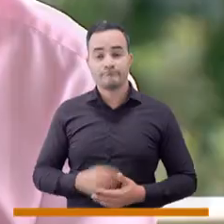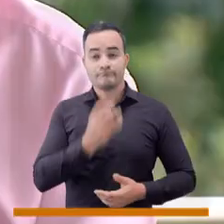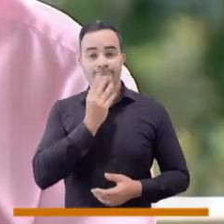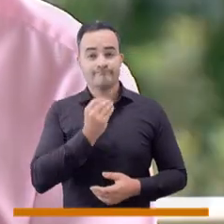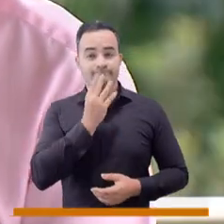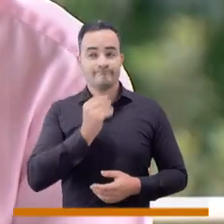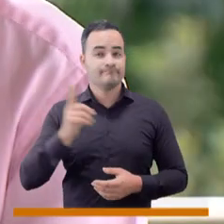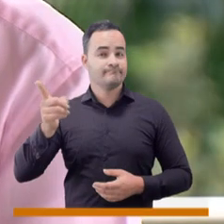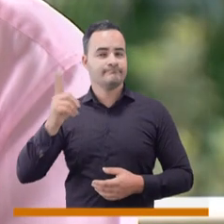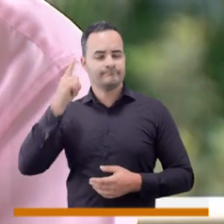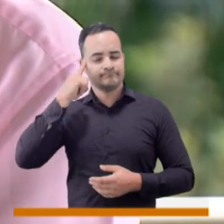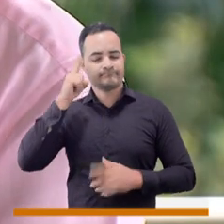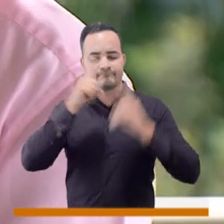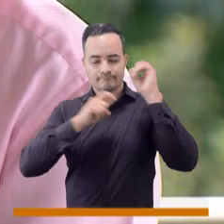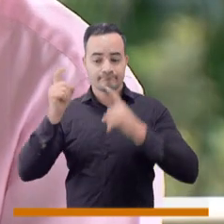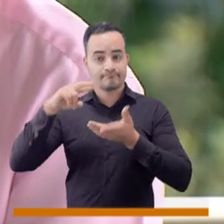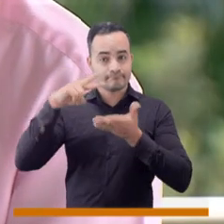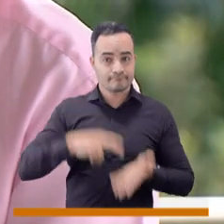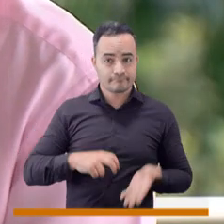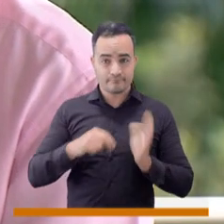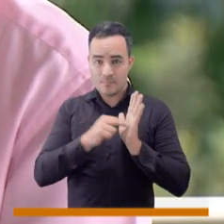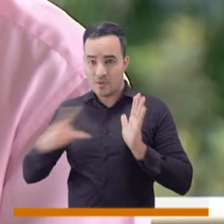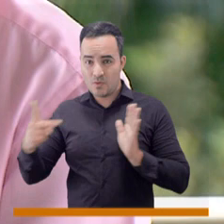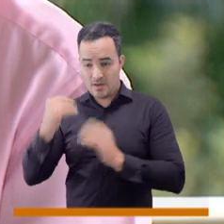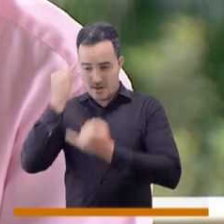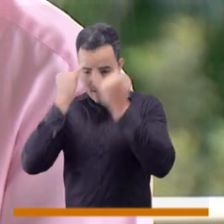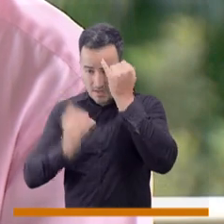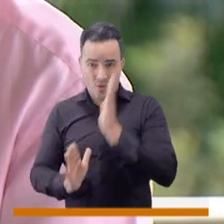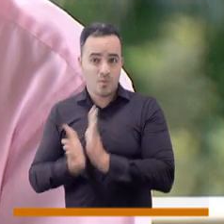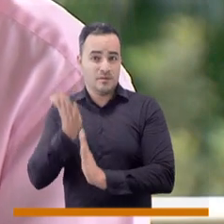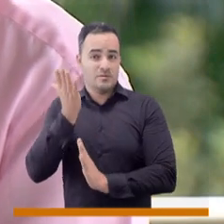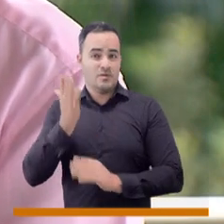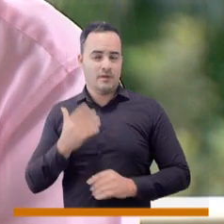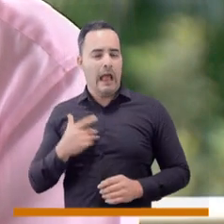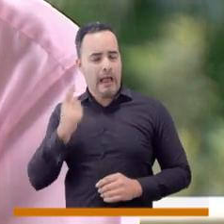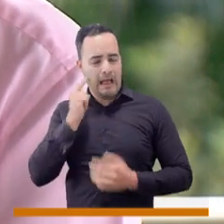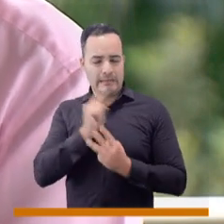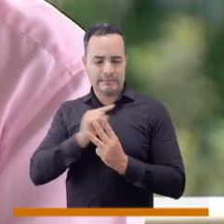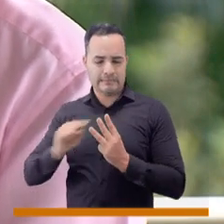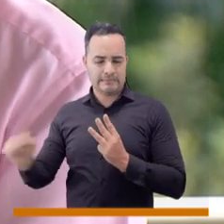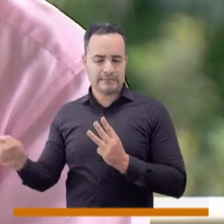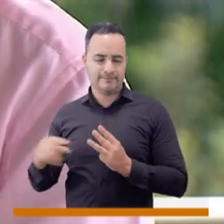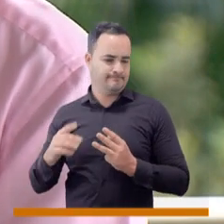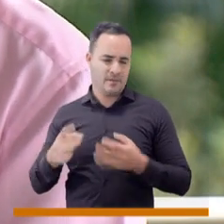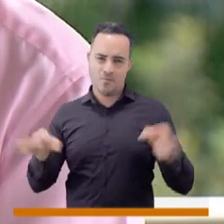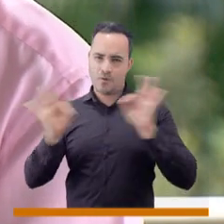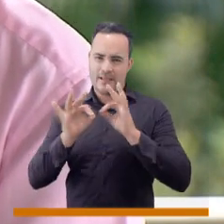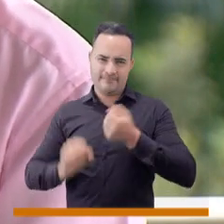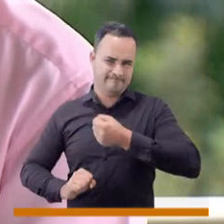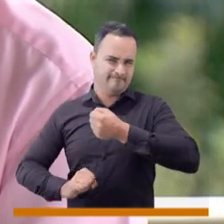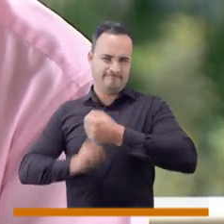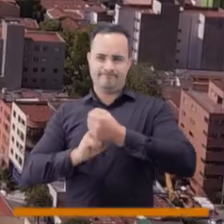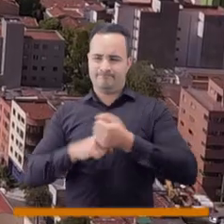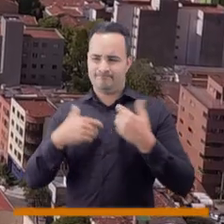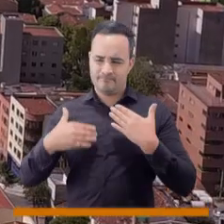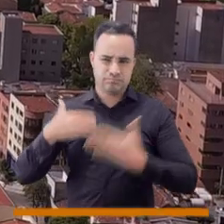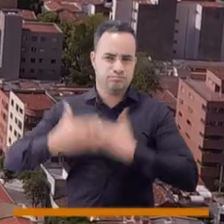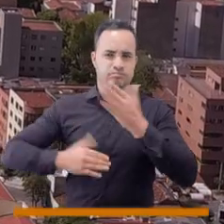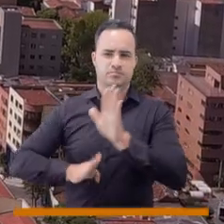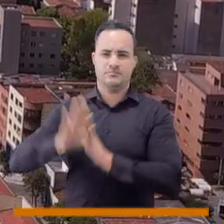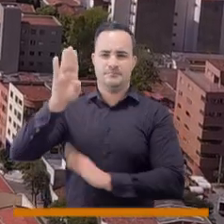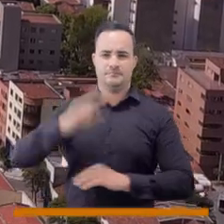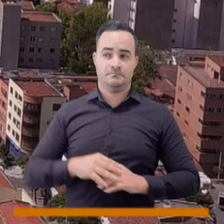ha decidido que la ciencia, la tecnología y la innovación es el motor de desarrollo de ese país.